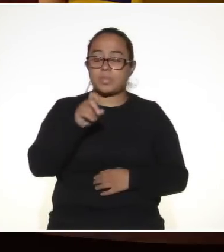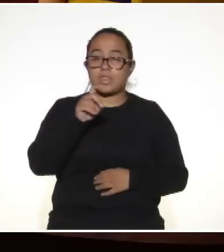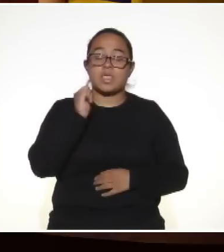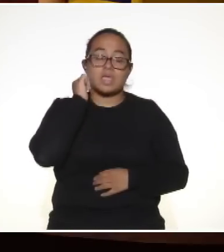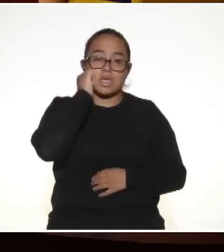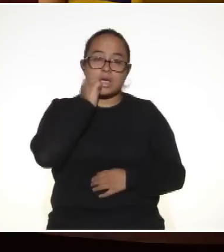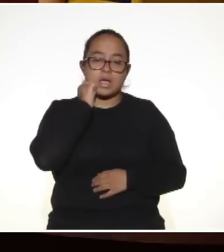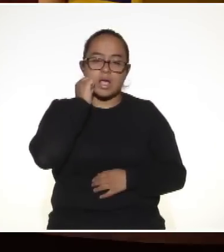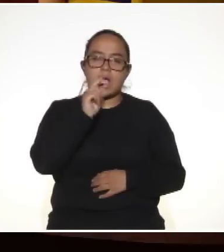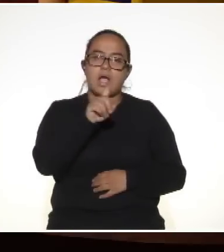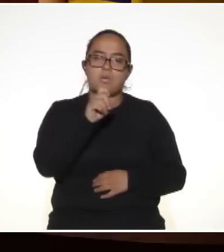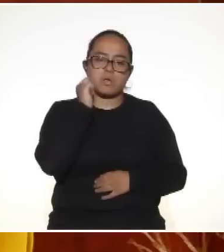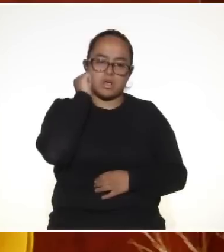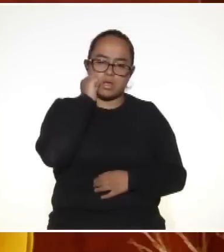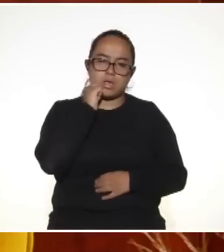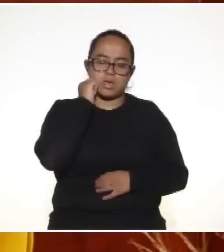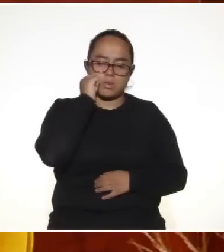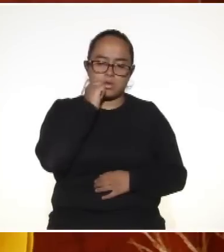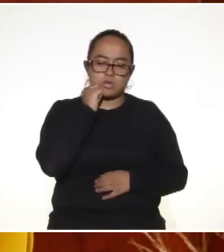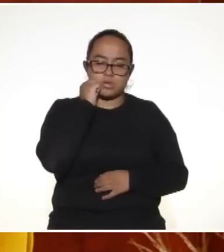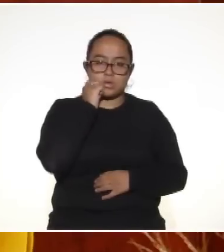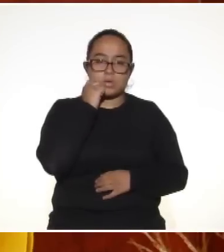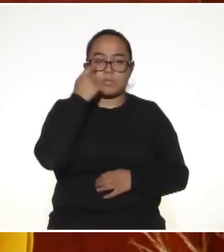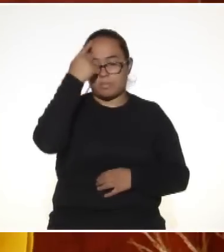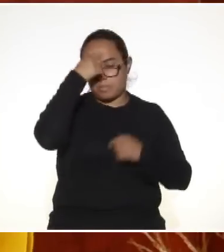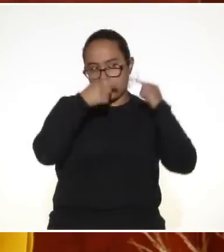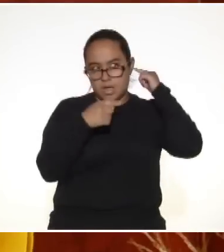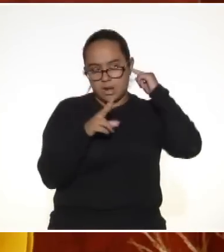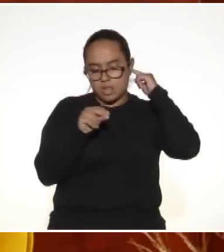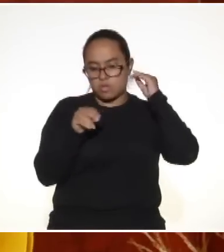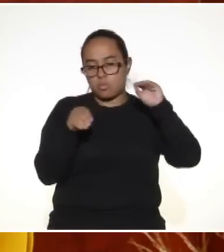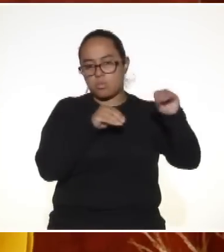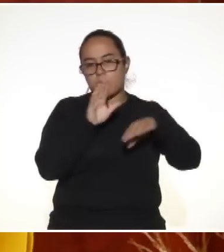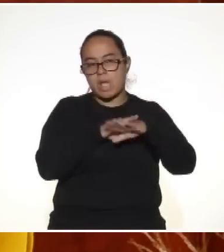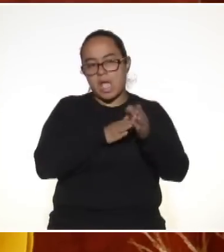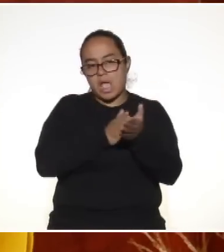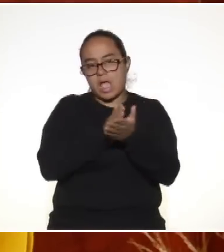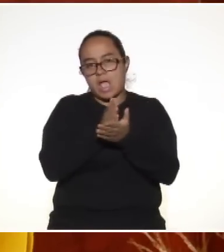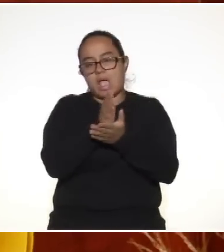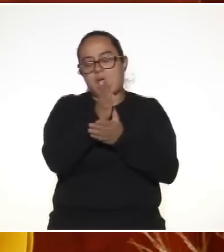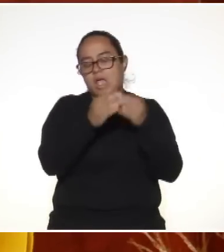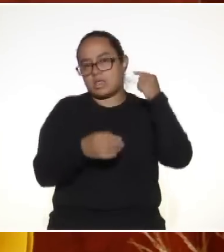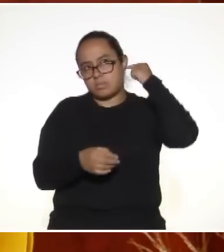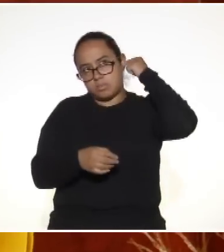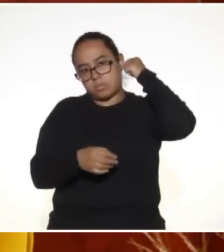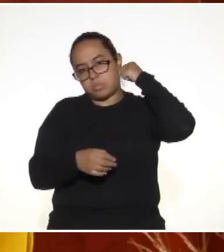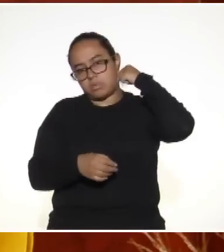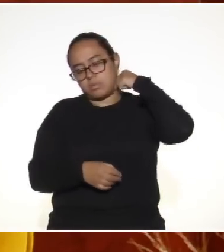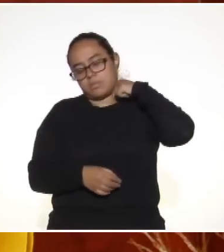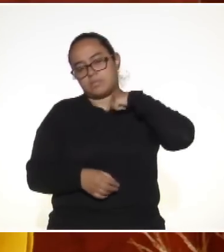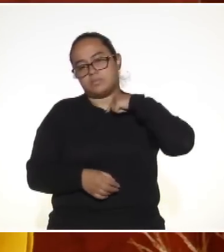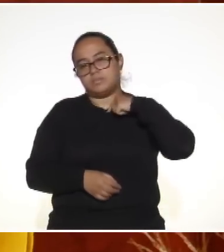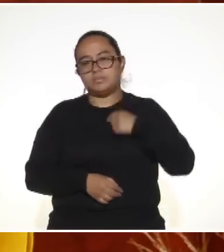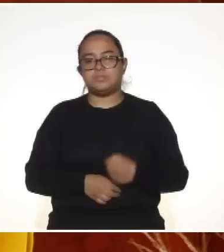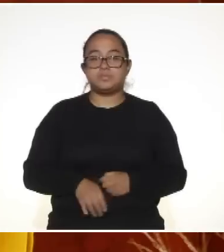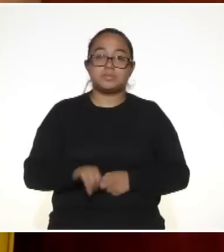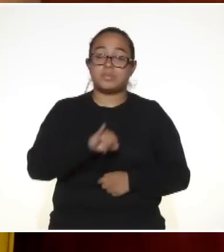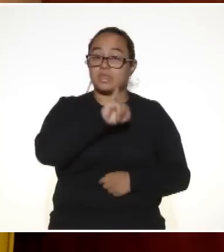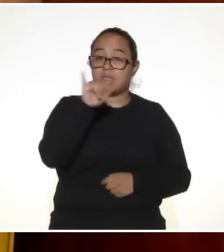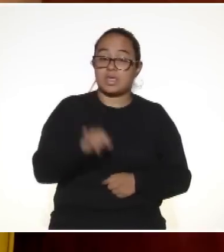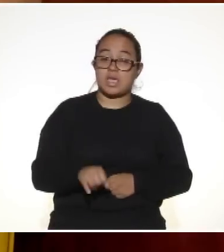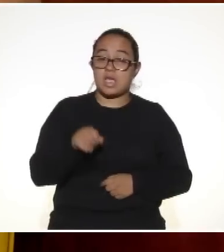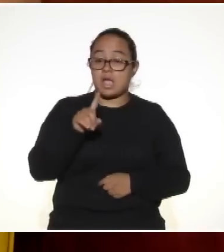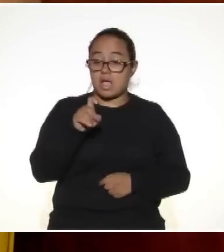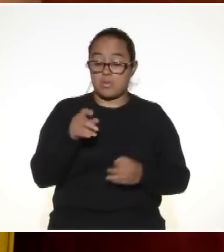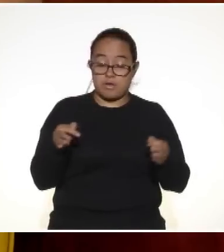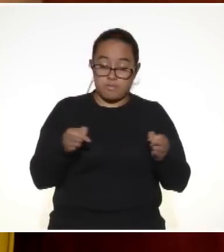jabón. Agua y jabón para o que aceite, por lo menos deje de moverse y no te esté rascando. Y no poner nunca agua fría